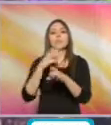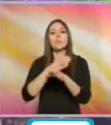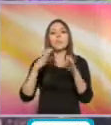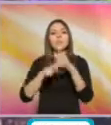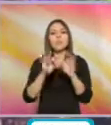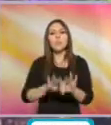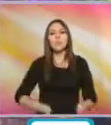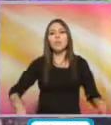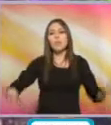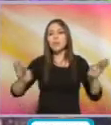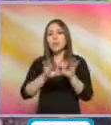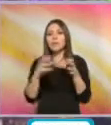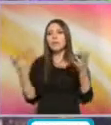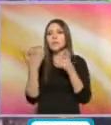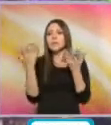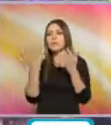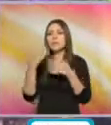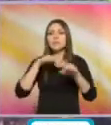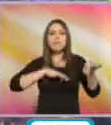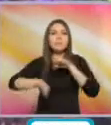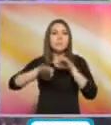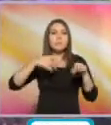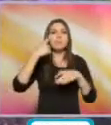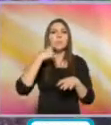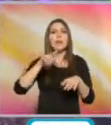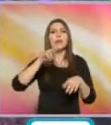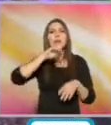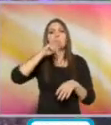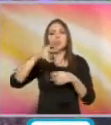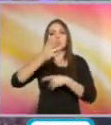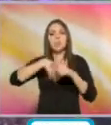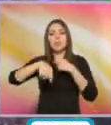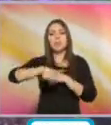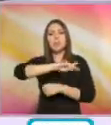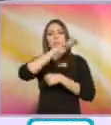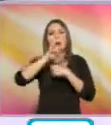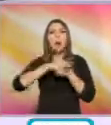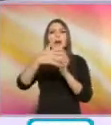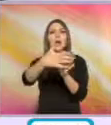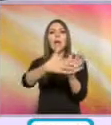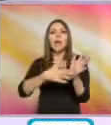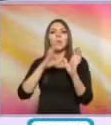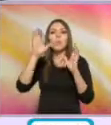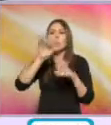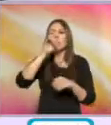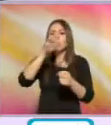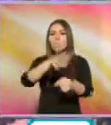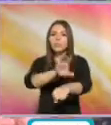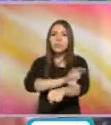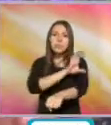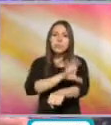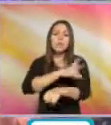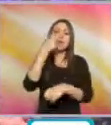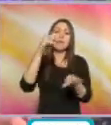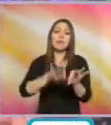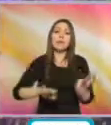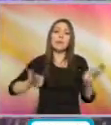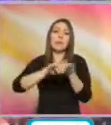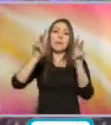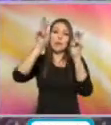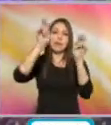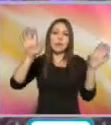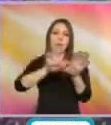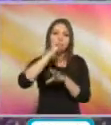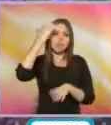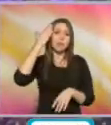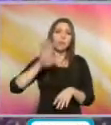cambiar la manera en la que genera energía el país, el consumo y demás. Y es muy importante este tema de cambio climático. ¿Por